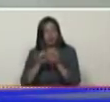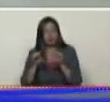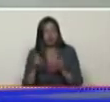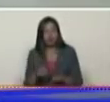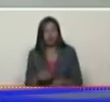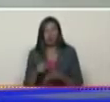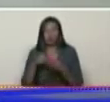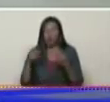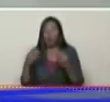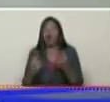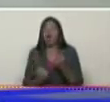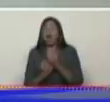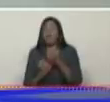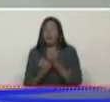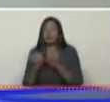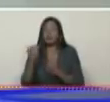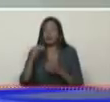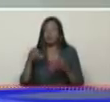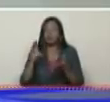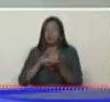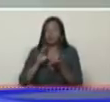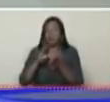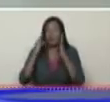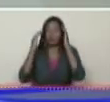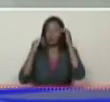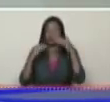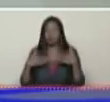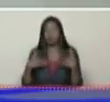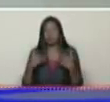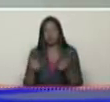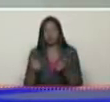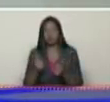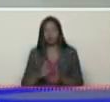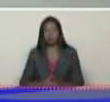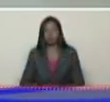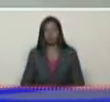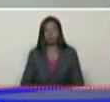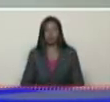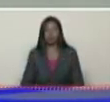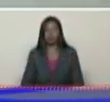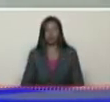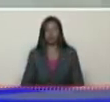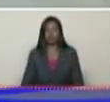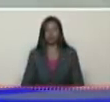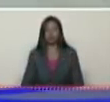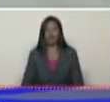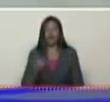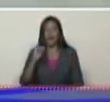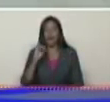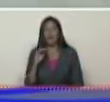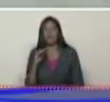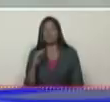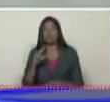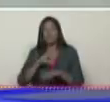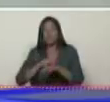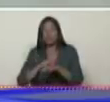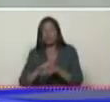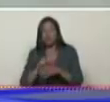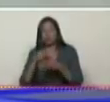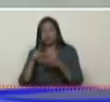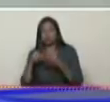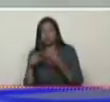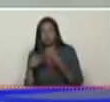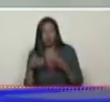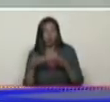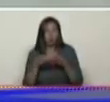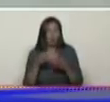tener un centro de atención médica. Y allí hay médico, enfermera,